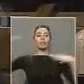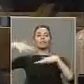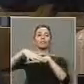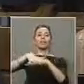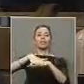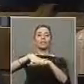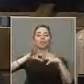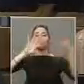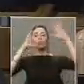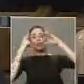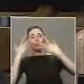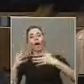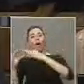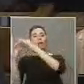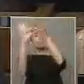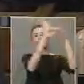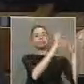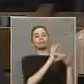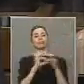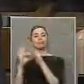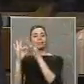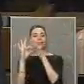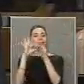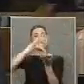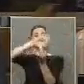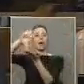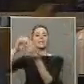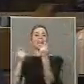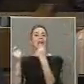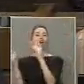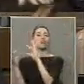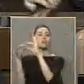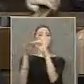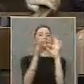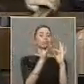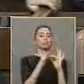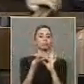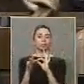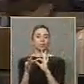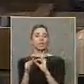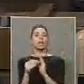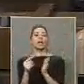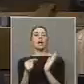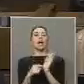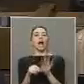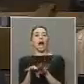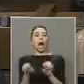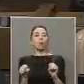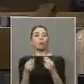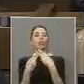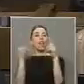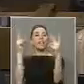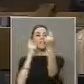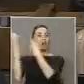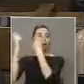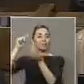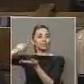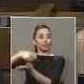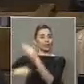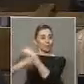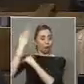y de la globalización de las economías, que le ha dado este acuerdo de libre comercio muchos beneficios